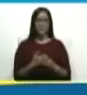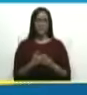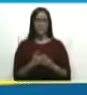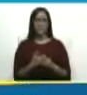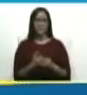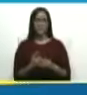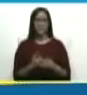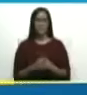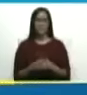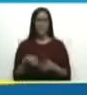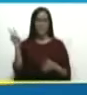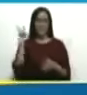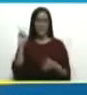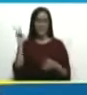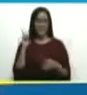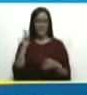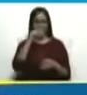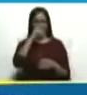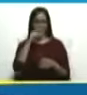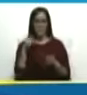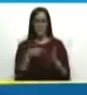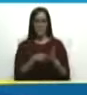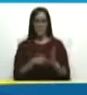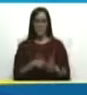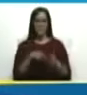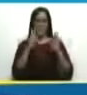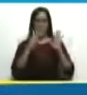de Venezuela del año